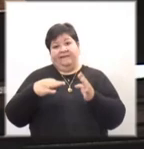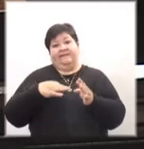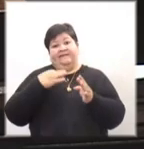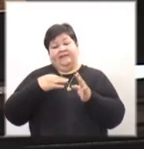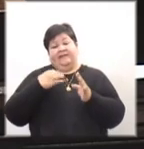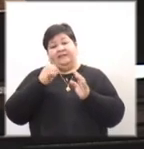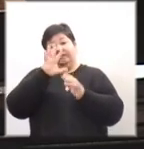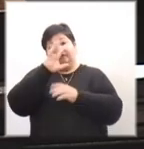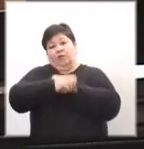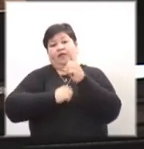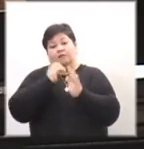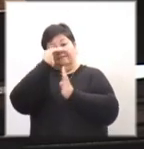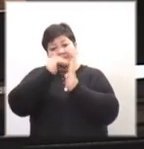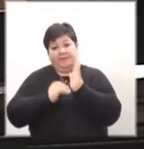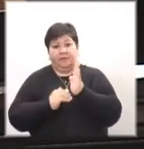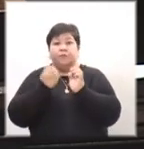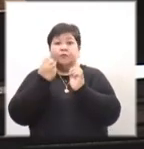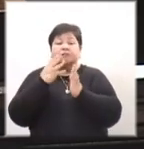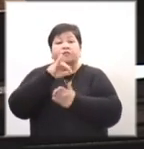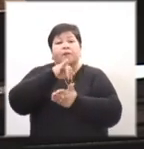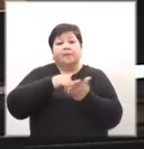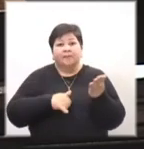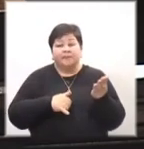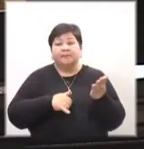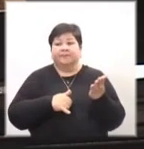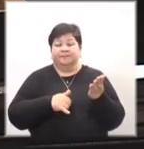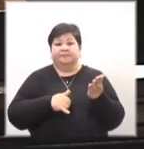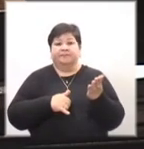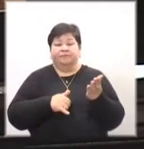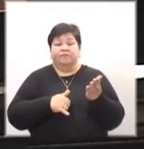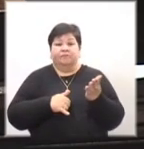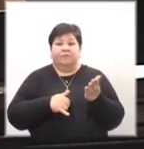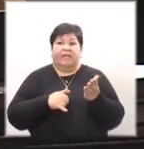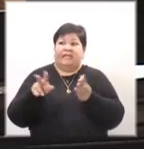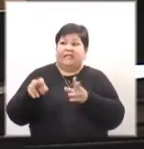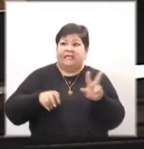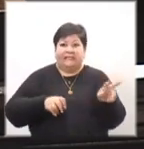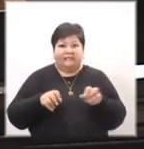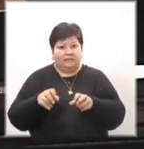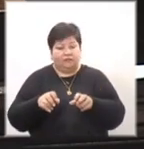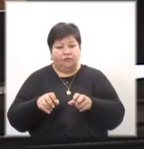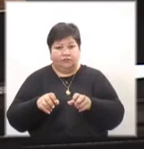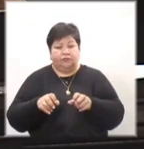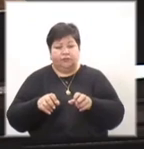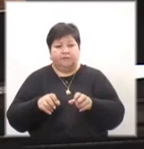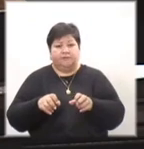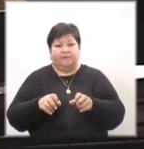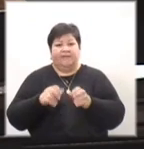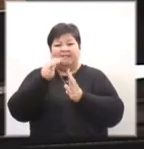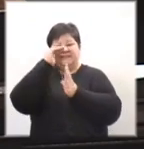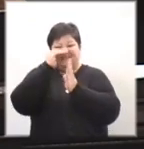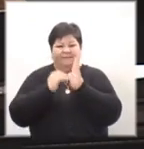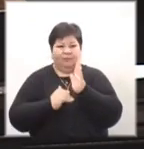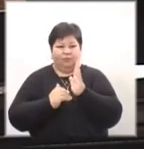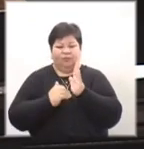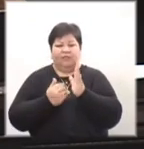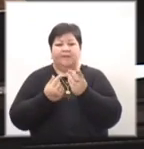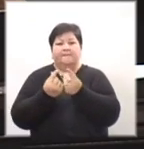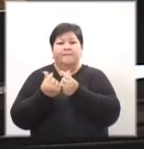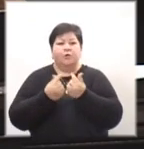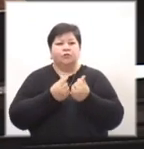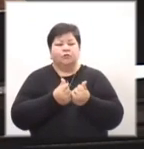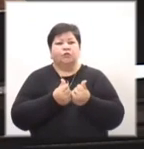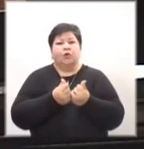La población de ingresos medios también se verá afectada negativamente, puesto que se disminuyen los montos jubilatorios a